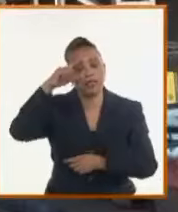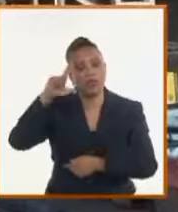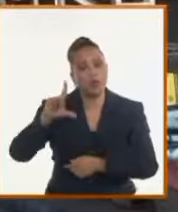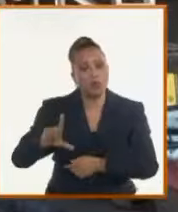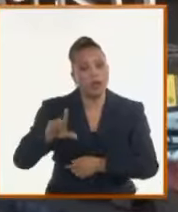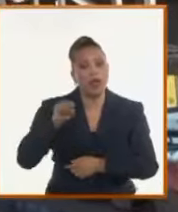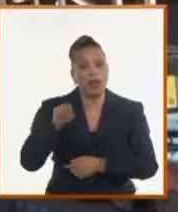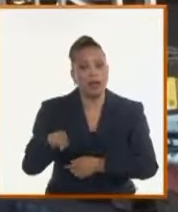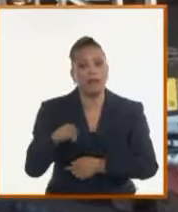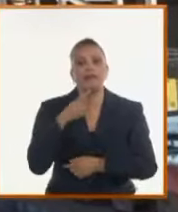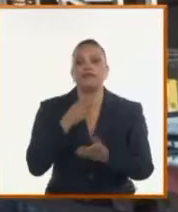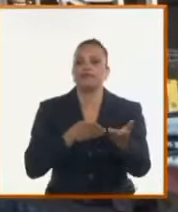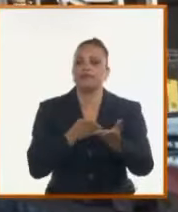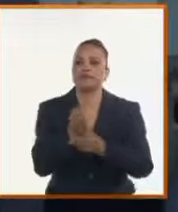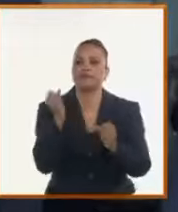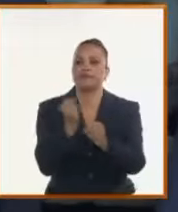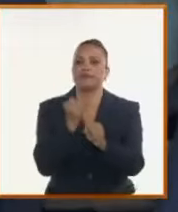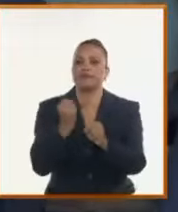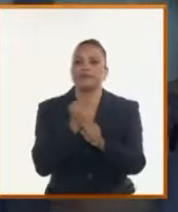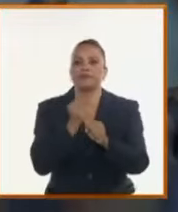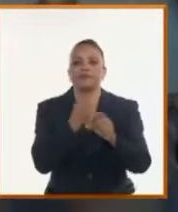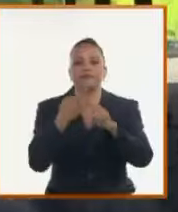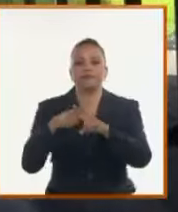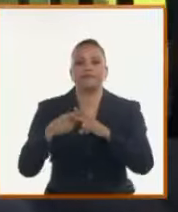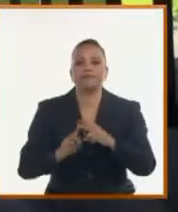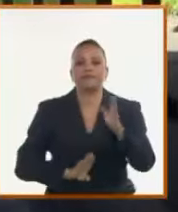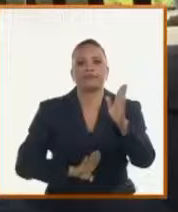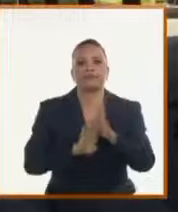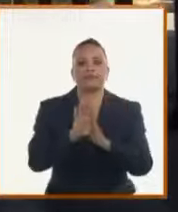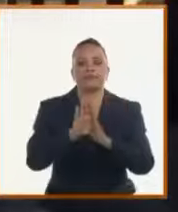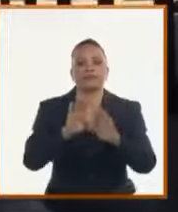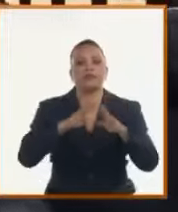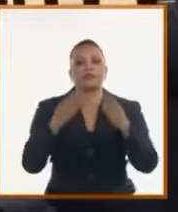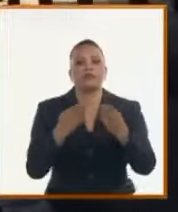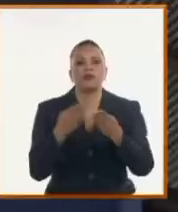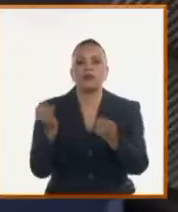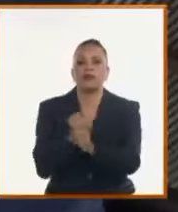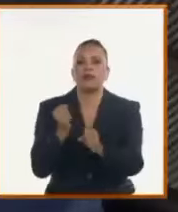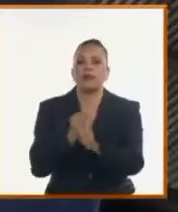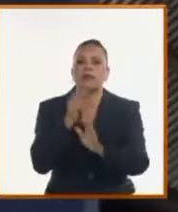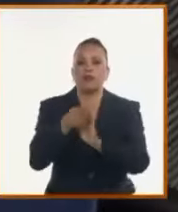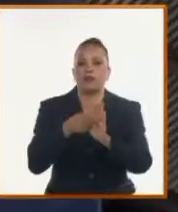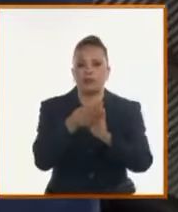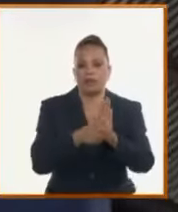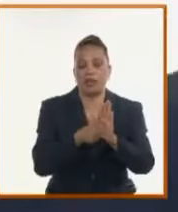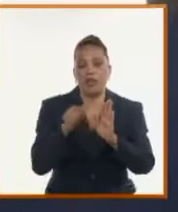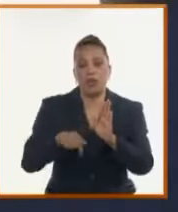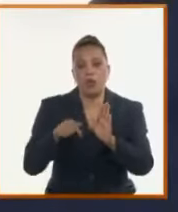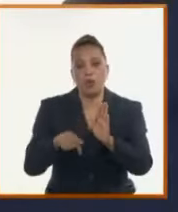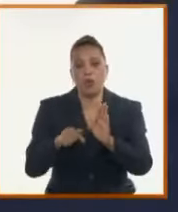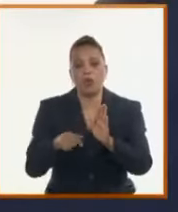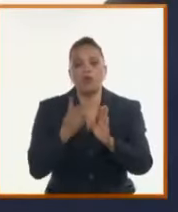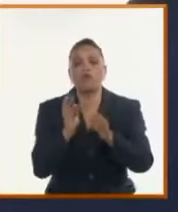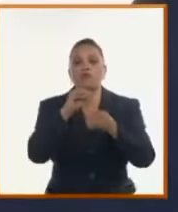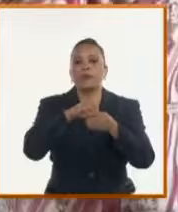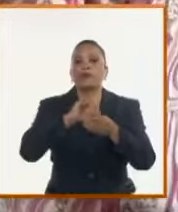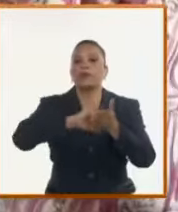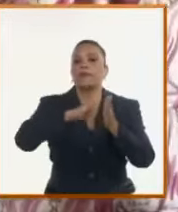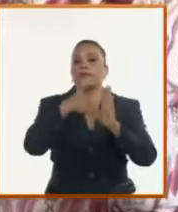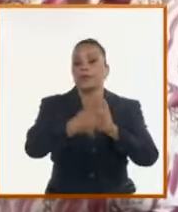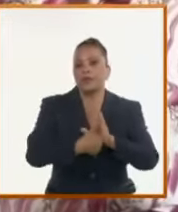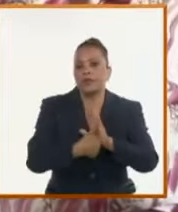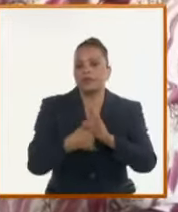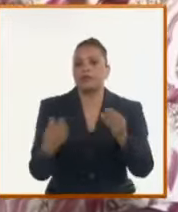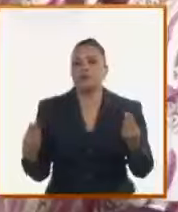su quehacer al sostenimiento explotación desarrollo y seguridad en la circulación de los trenes siendo en la actualidad parte de un proyecto integral de